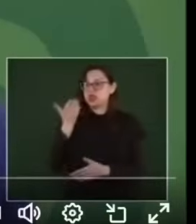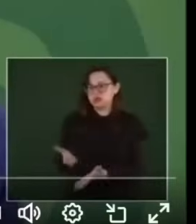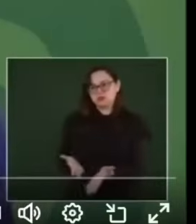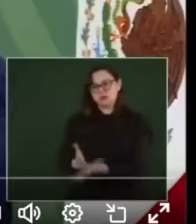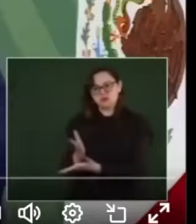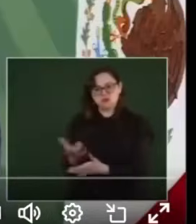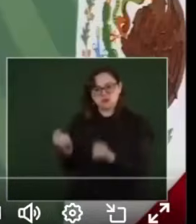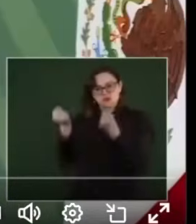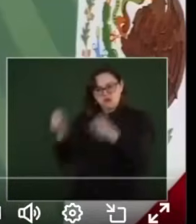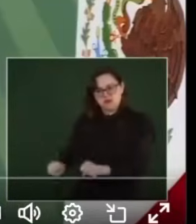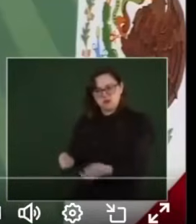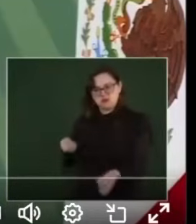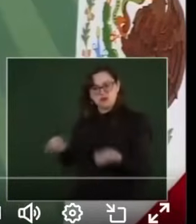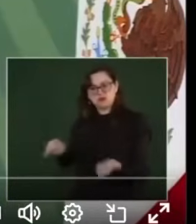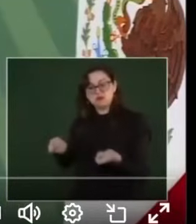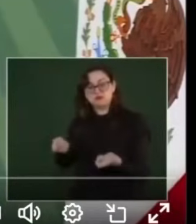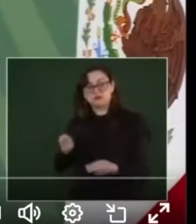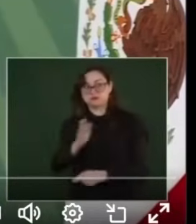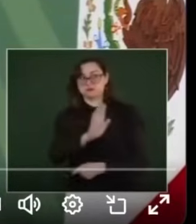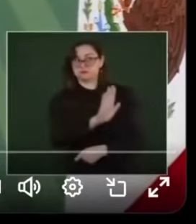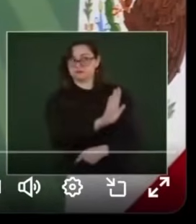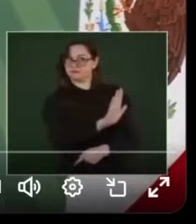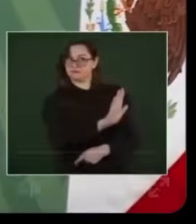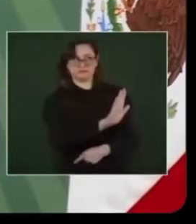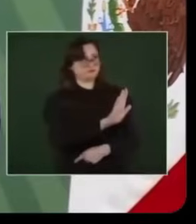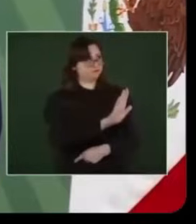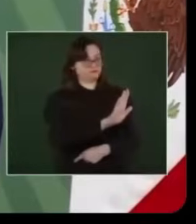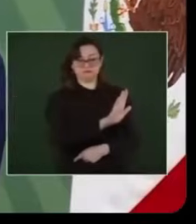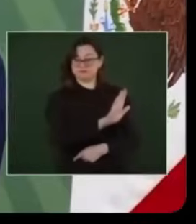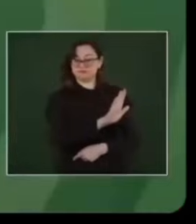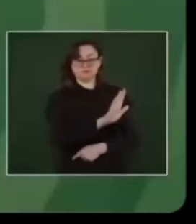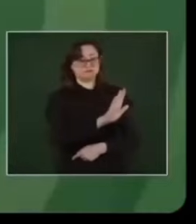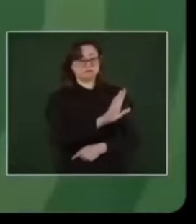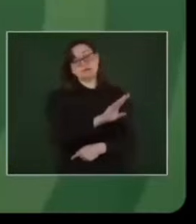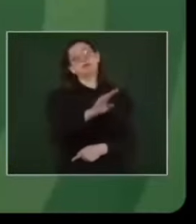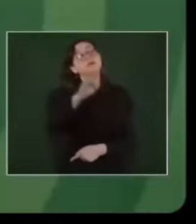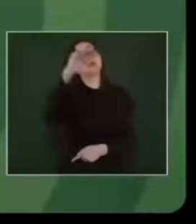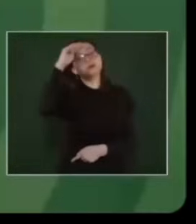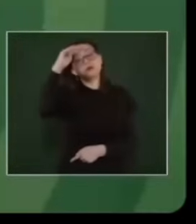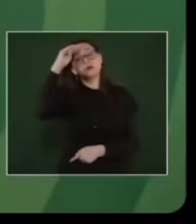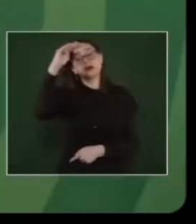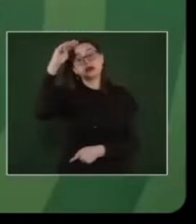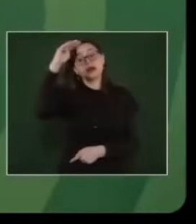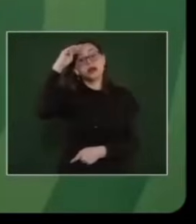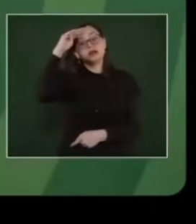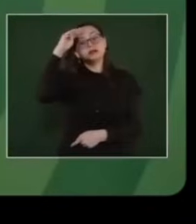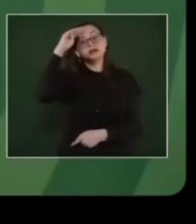dijo van a utilizar a México por sus